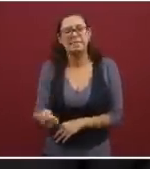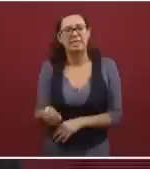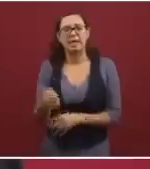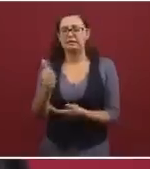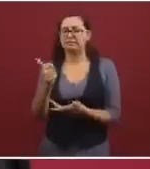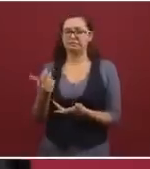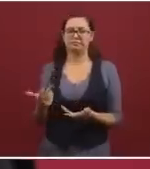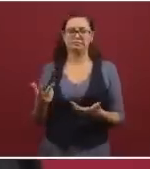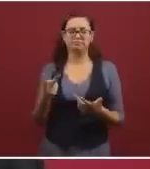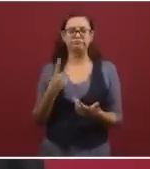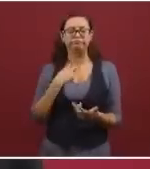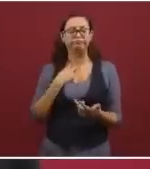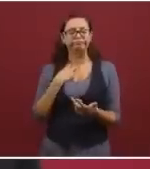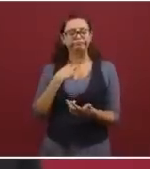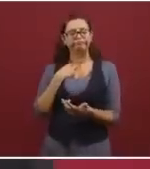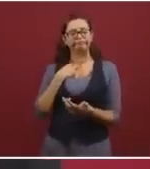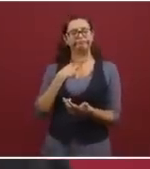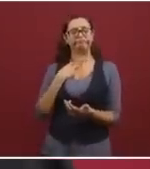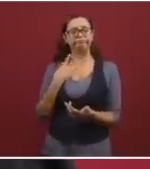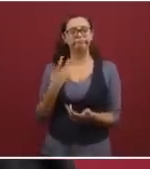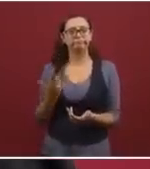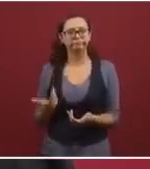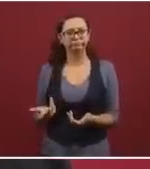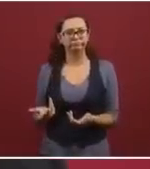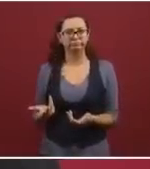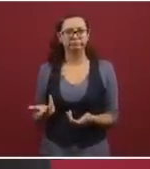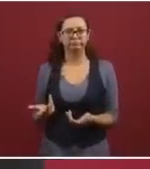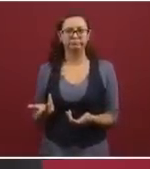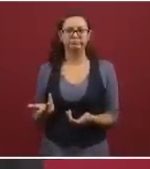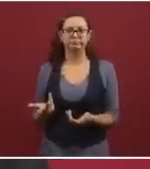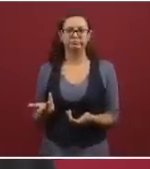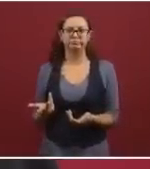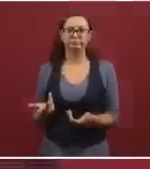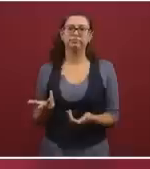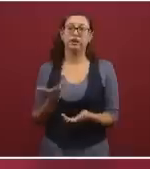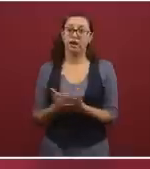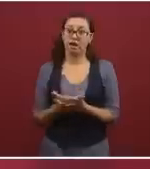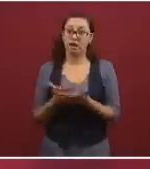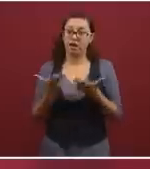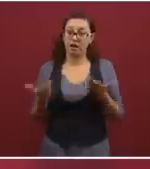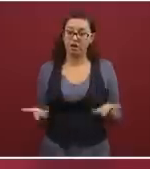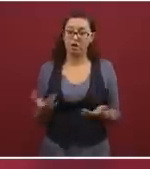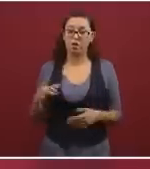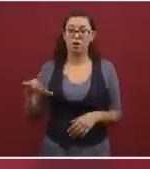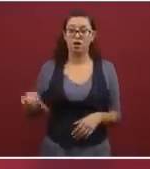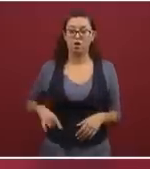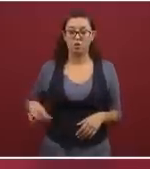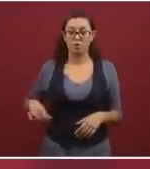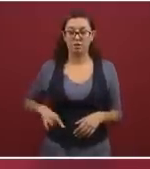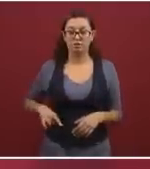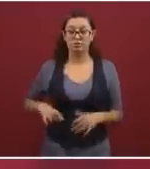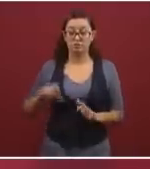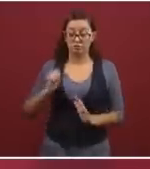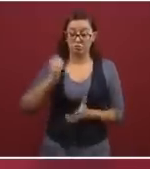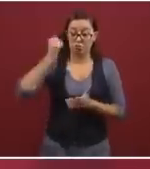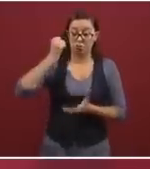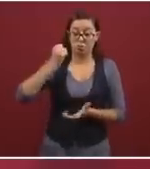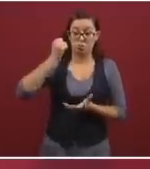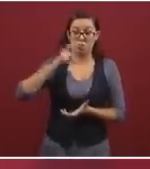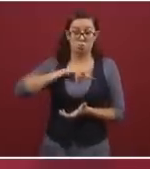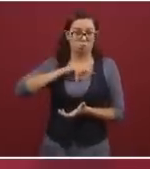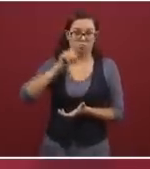Por eso, ahora del gobierno, mejor dicho, del presupuesto, que es dinero del